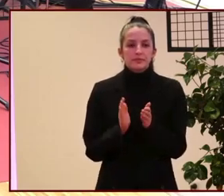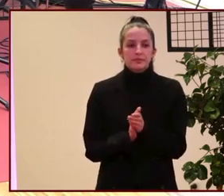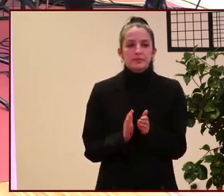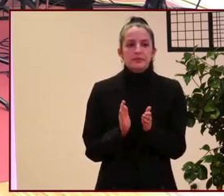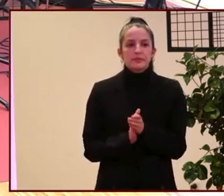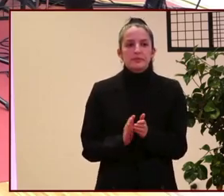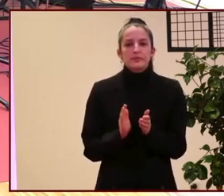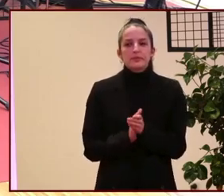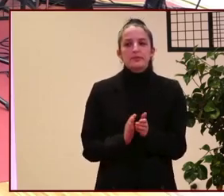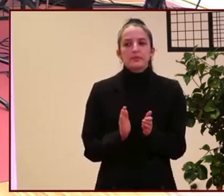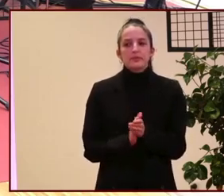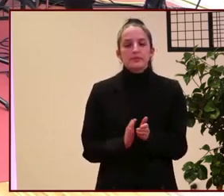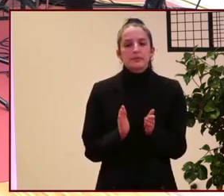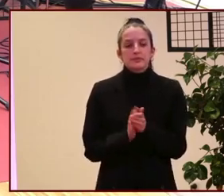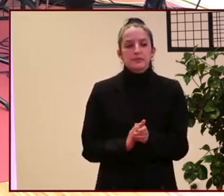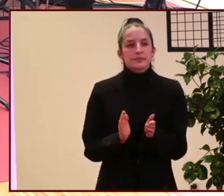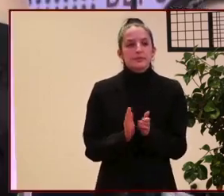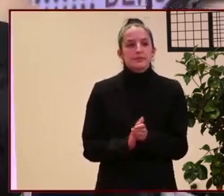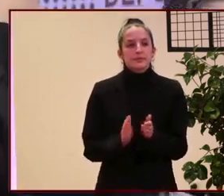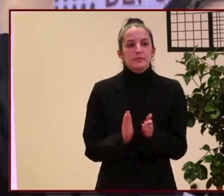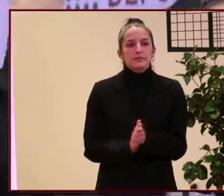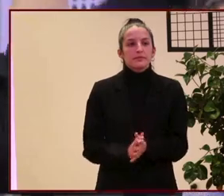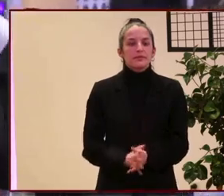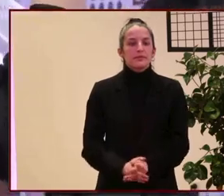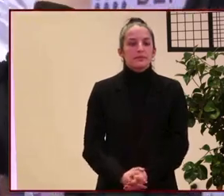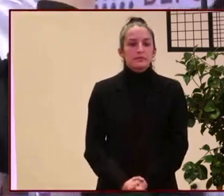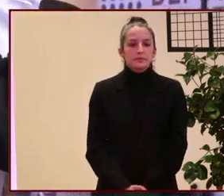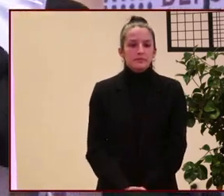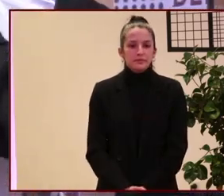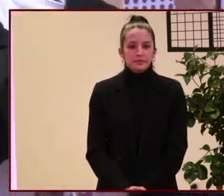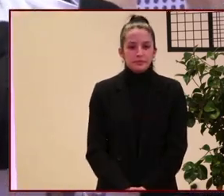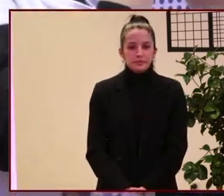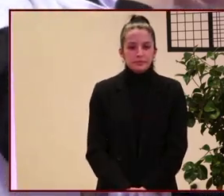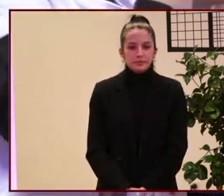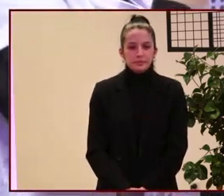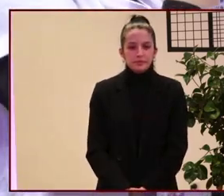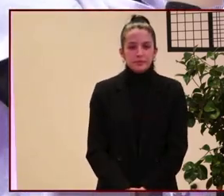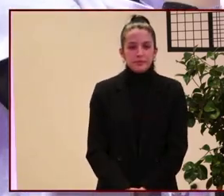manera de bailar muy mala de bailar muy mala